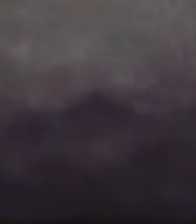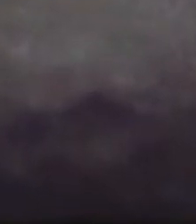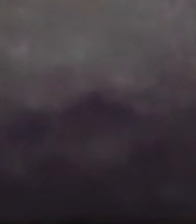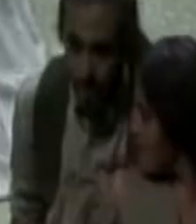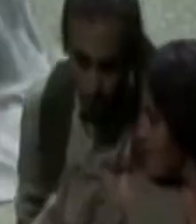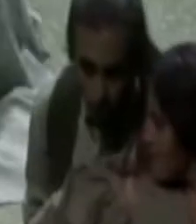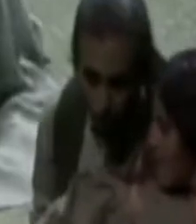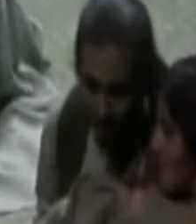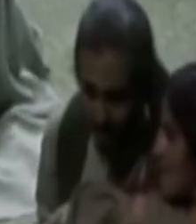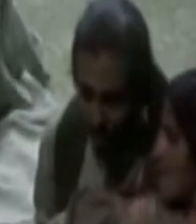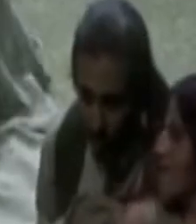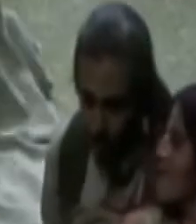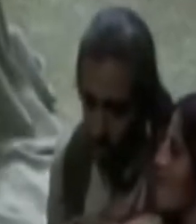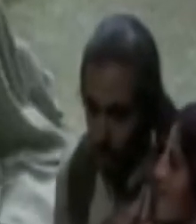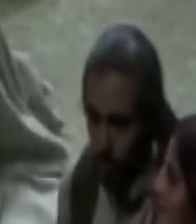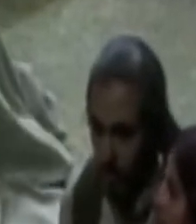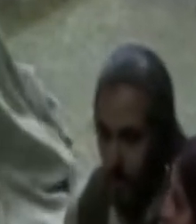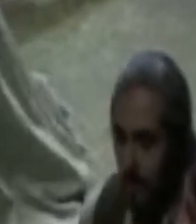Online.